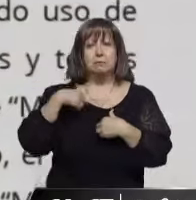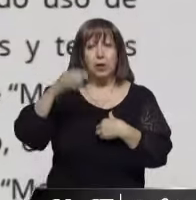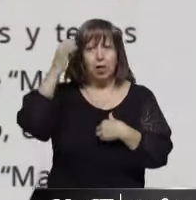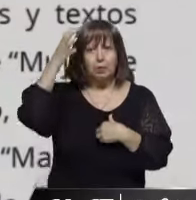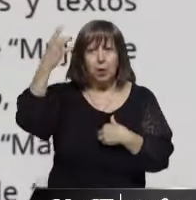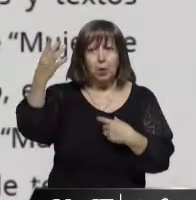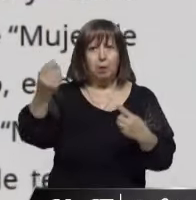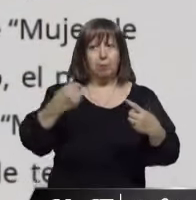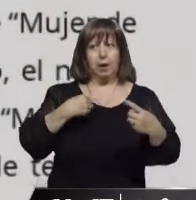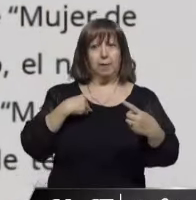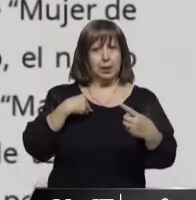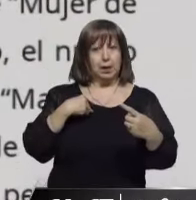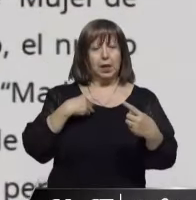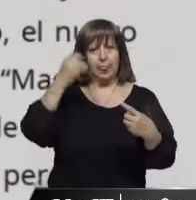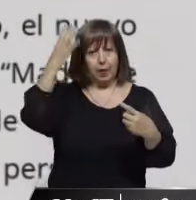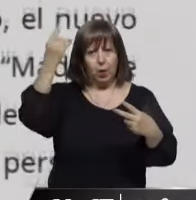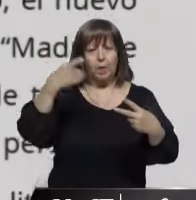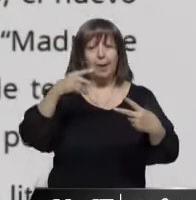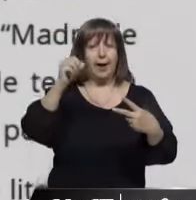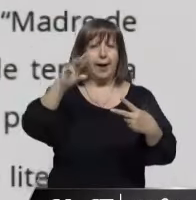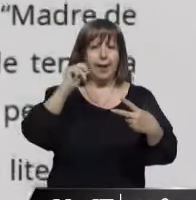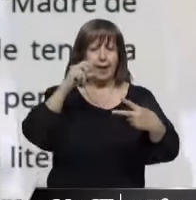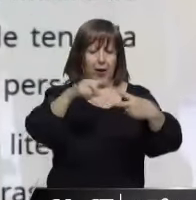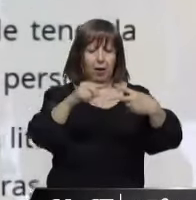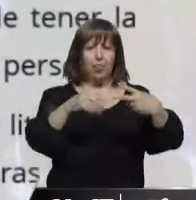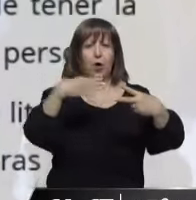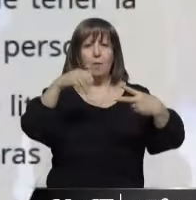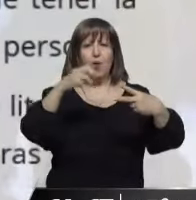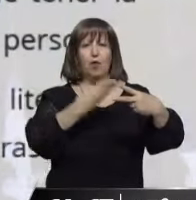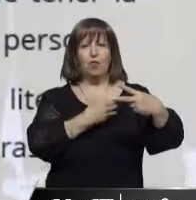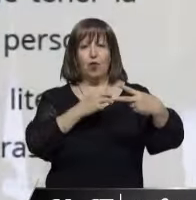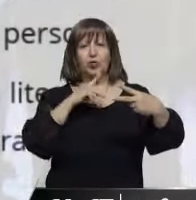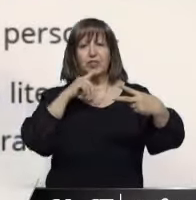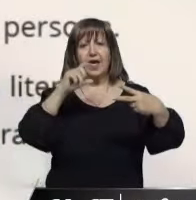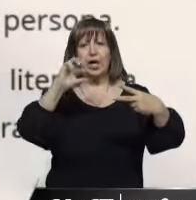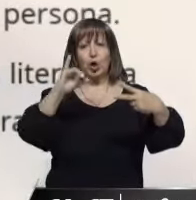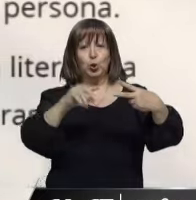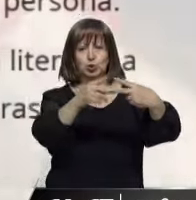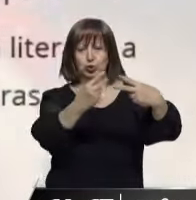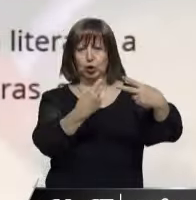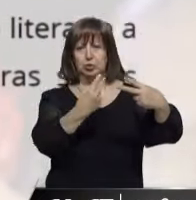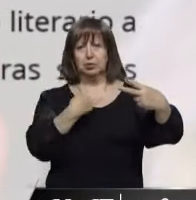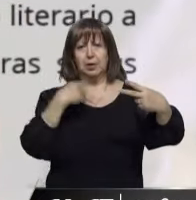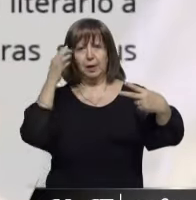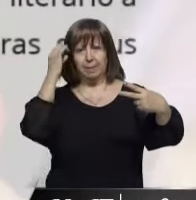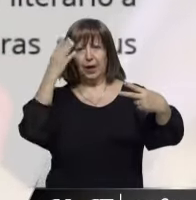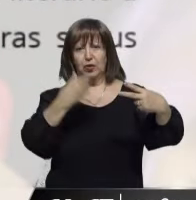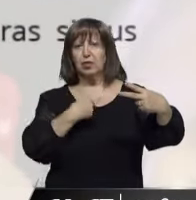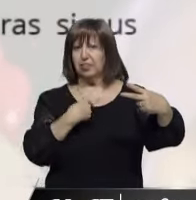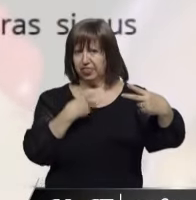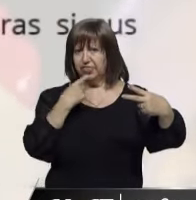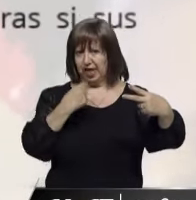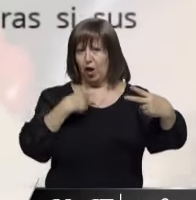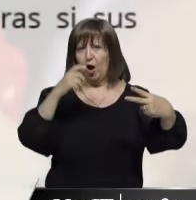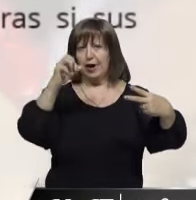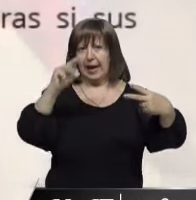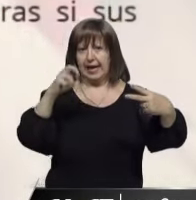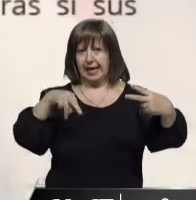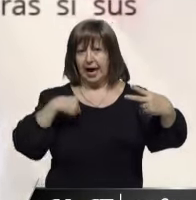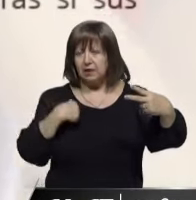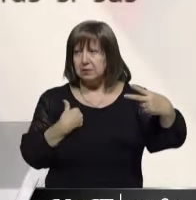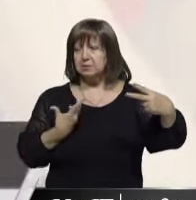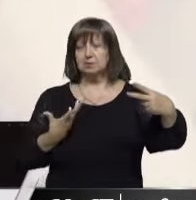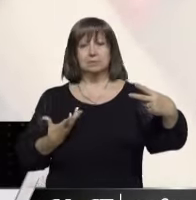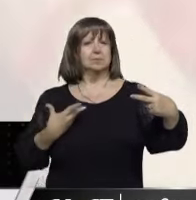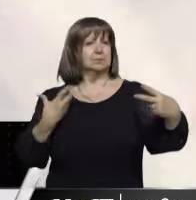de Monforte como también de Cruz, pero esperaba otra cosa. Creo que el accionar de los